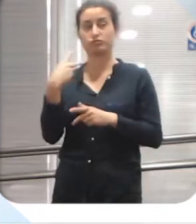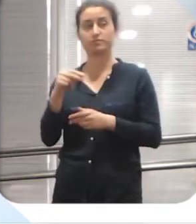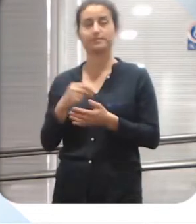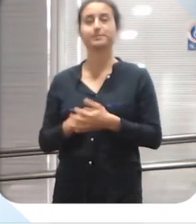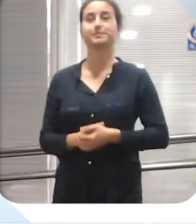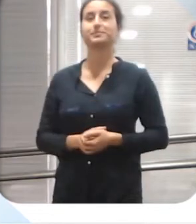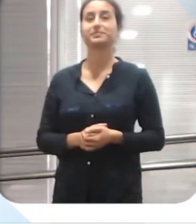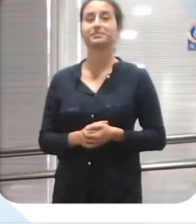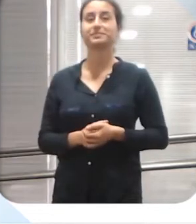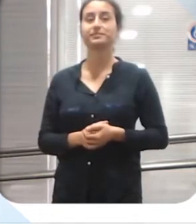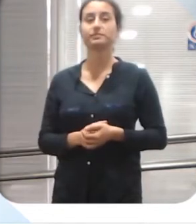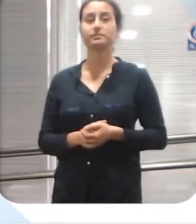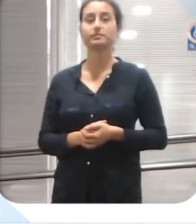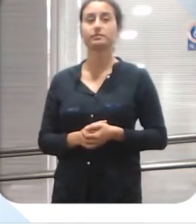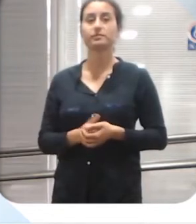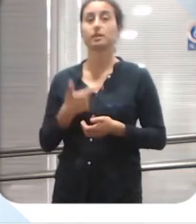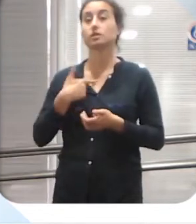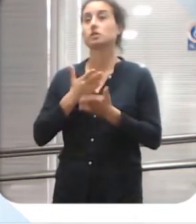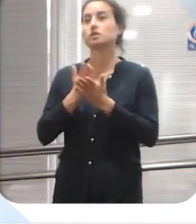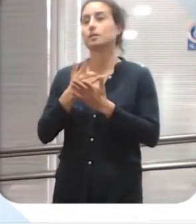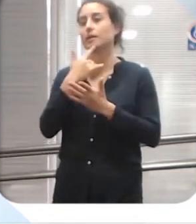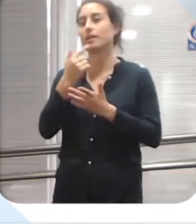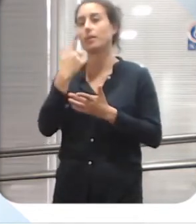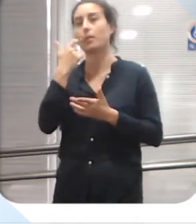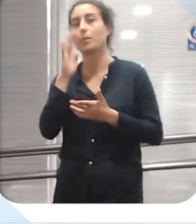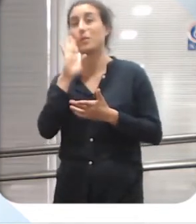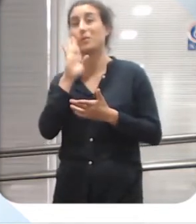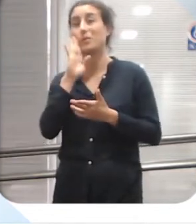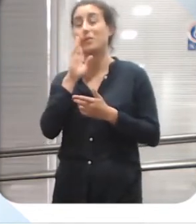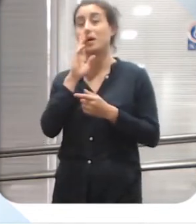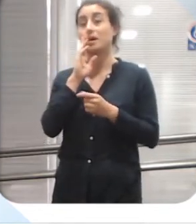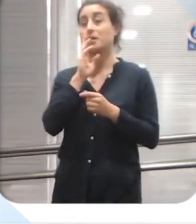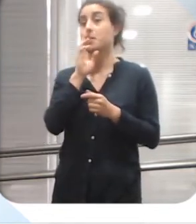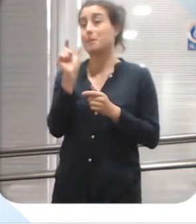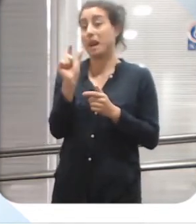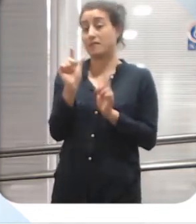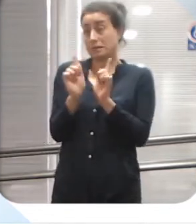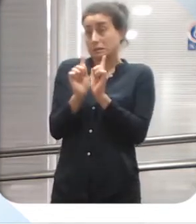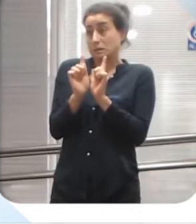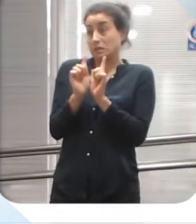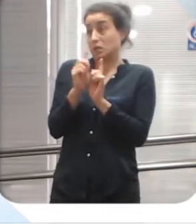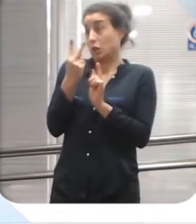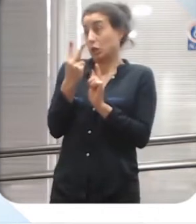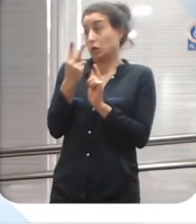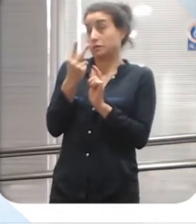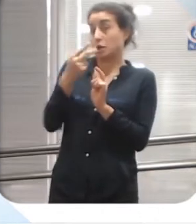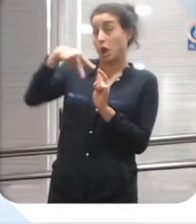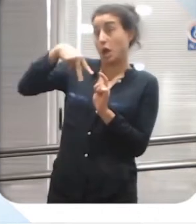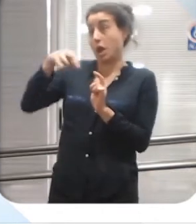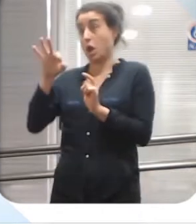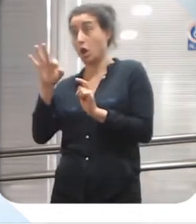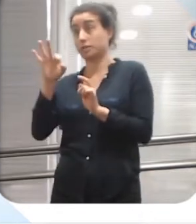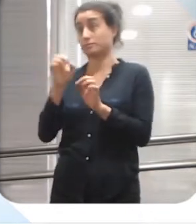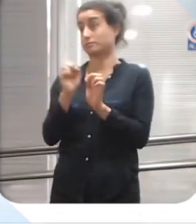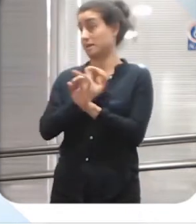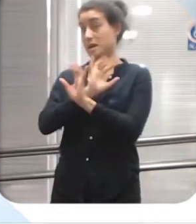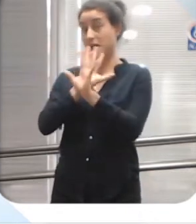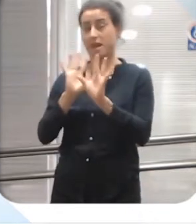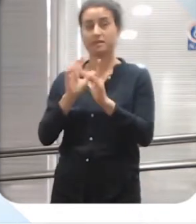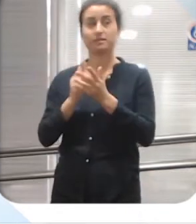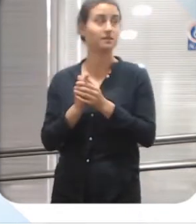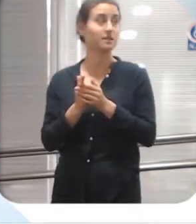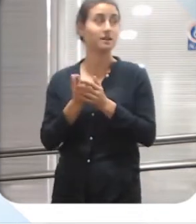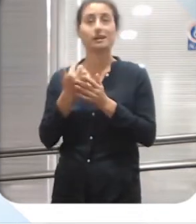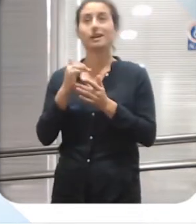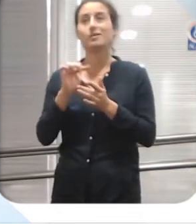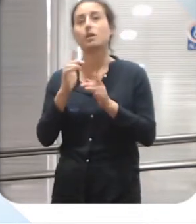tanto hincapié, ¿no? Que yo siempre le digo a los papás, es una palabra cortita, tiene 2 letras, ¿no? Es clarita. Bueno, pero